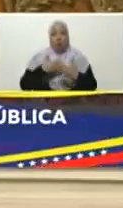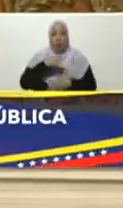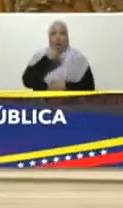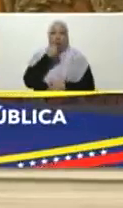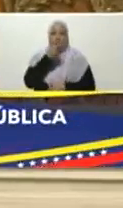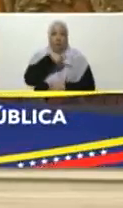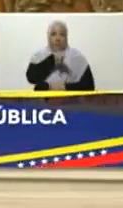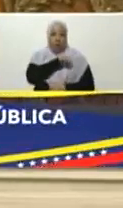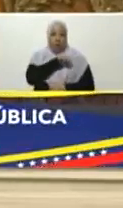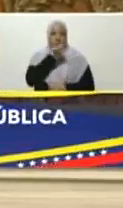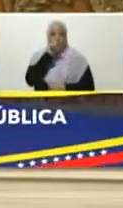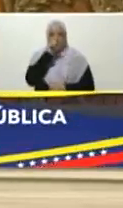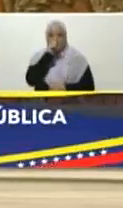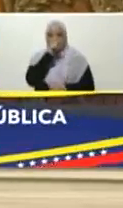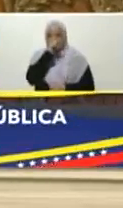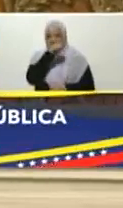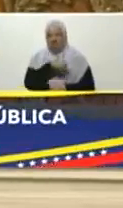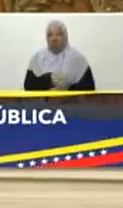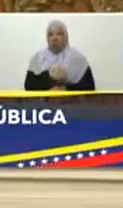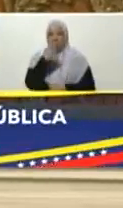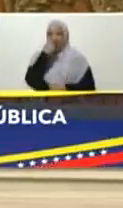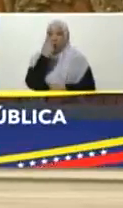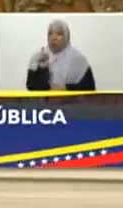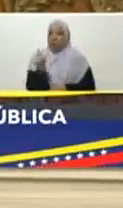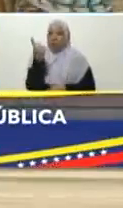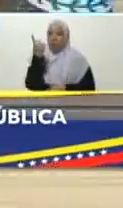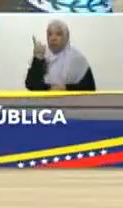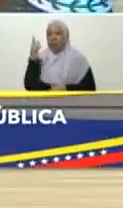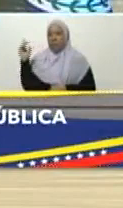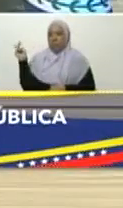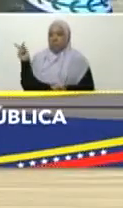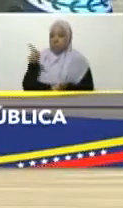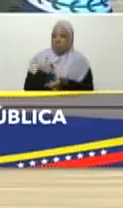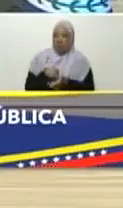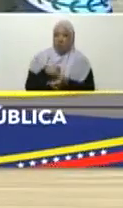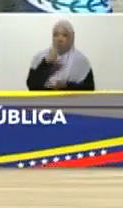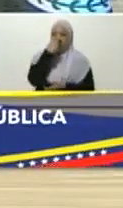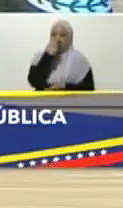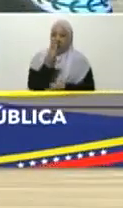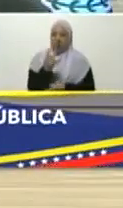presidente, visitando Venezuela por la primera vez. Ha tenido unas